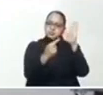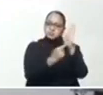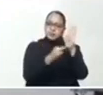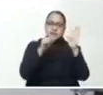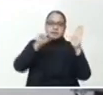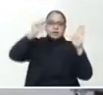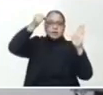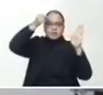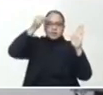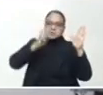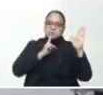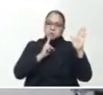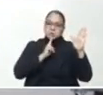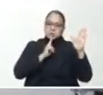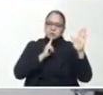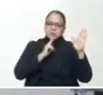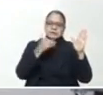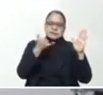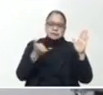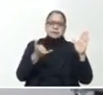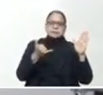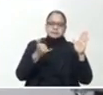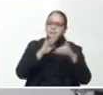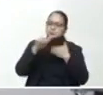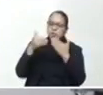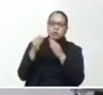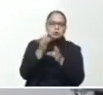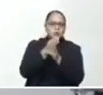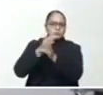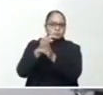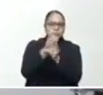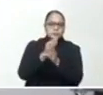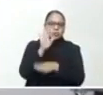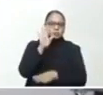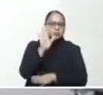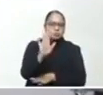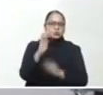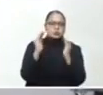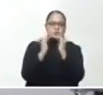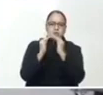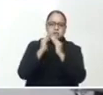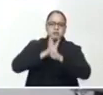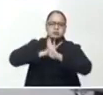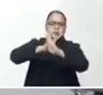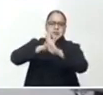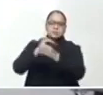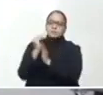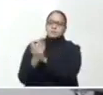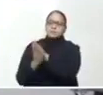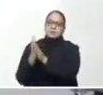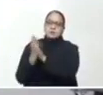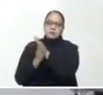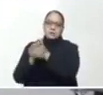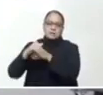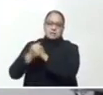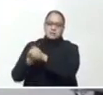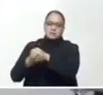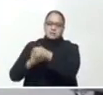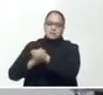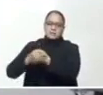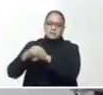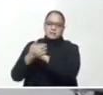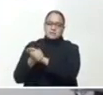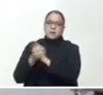por el Gobierno de la República y tomar todas las medidas de prevención y precaución. Lavado permanente de manos con agua y jabón,